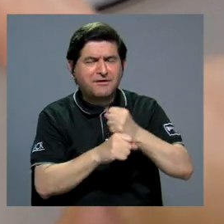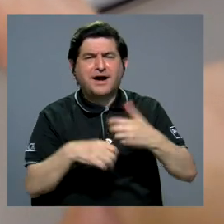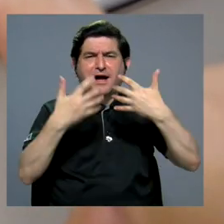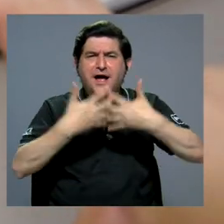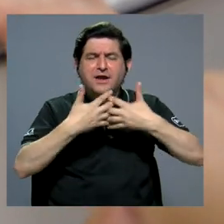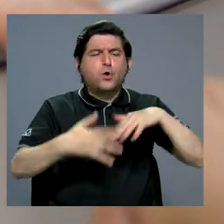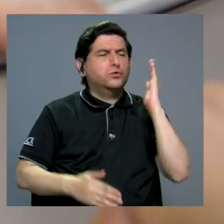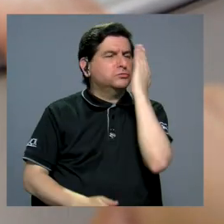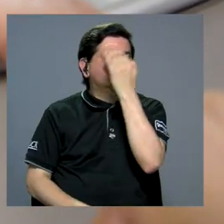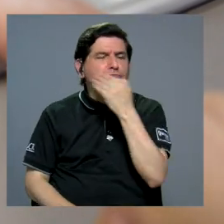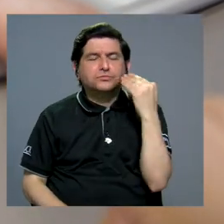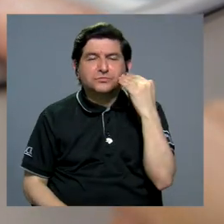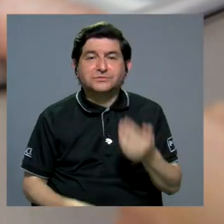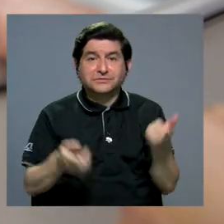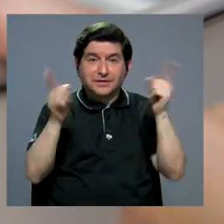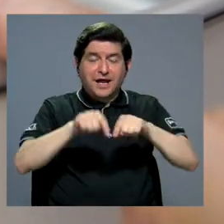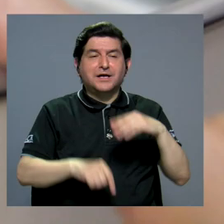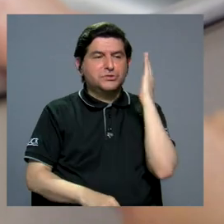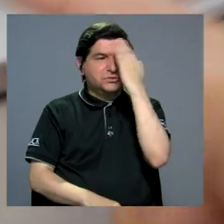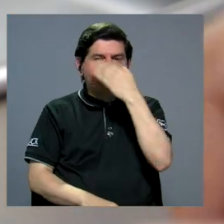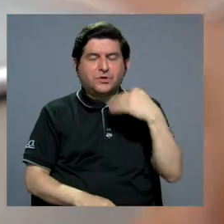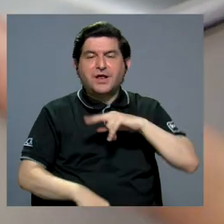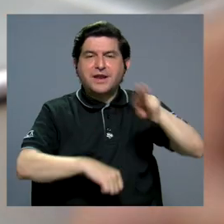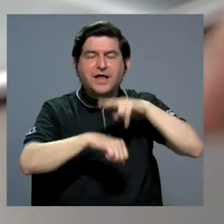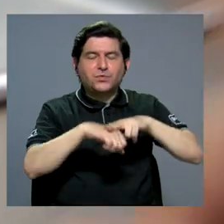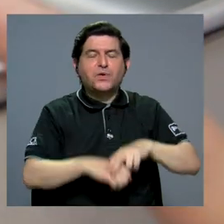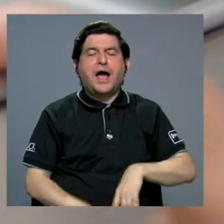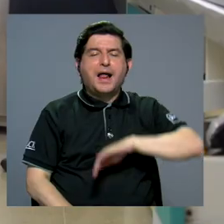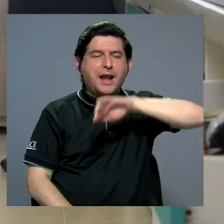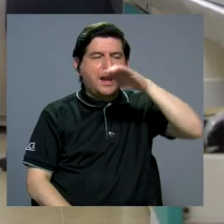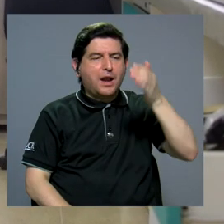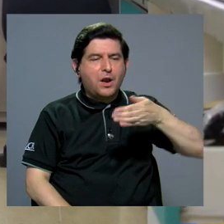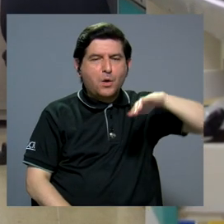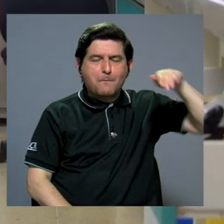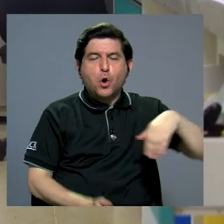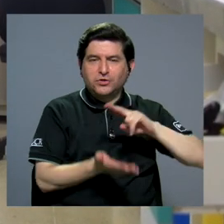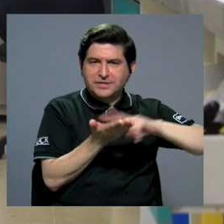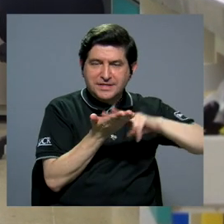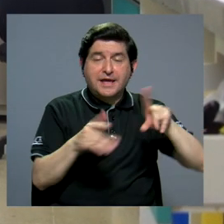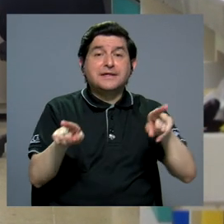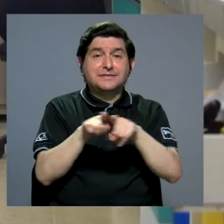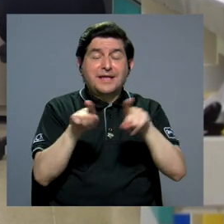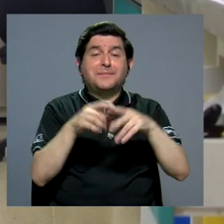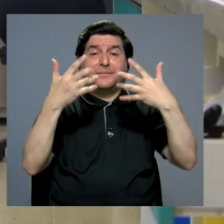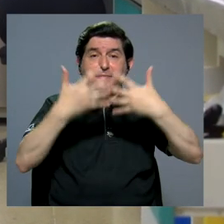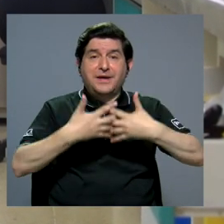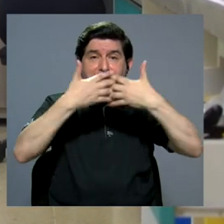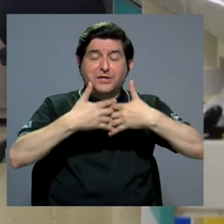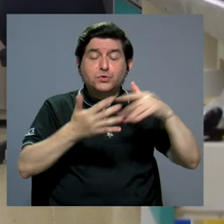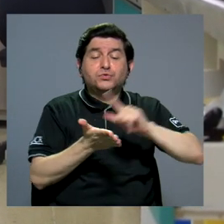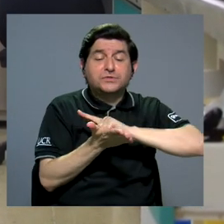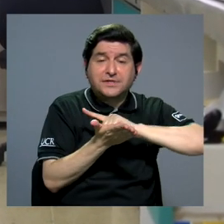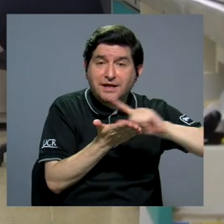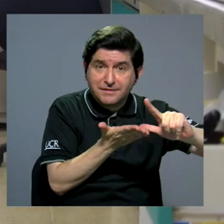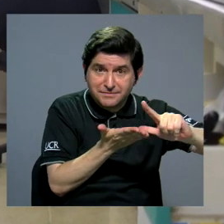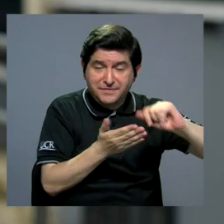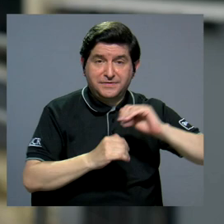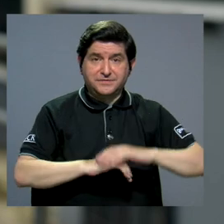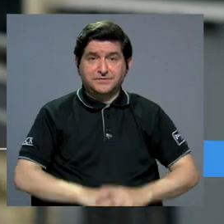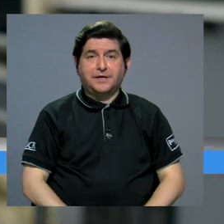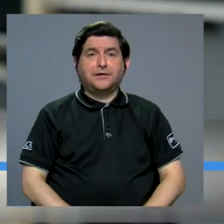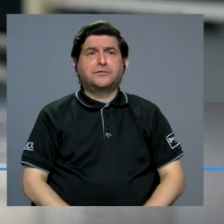hemos trabajado con la industria cosmética, como es el caso de Cosméticos Naturales Monteverde, pero también, por ejemplo, con la industria de la